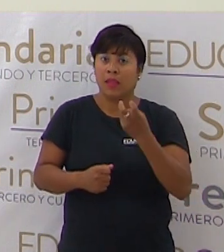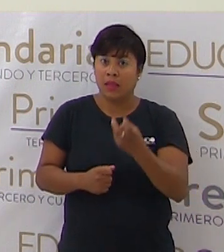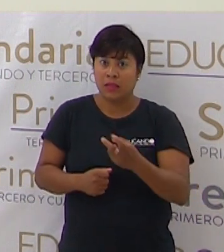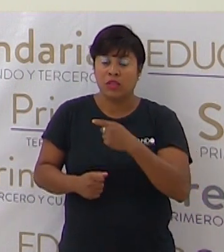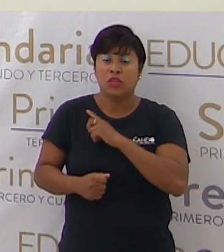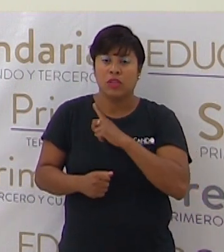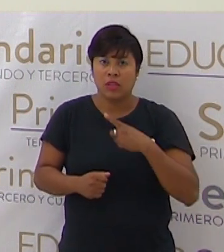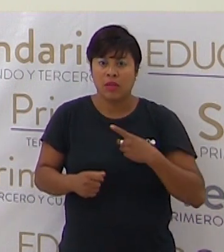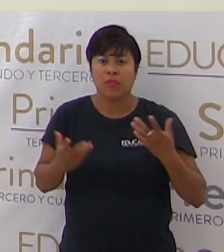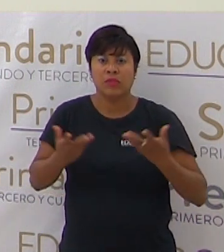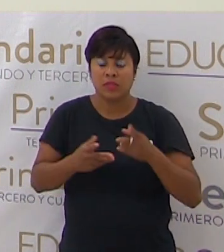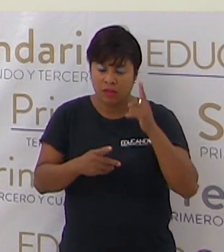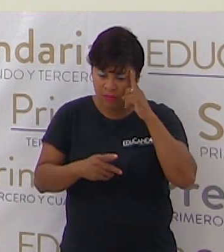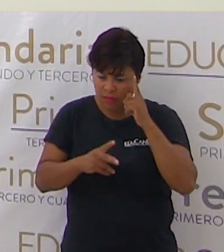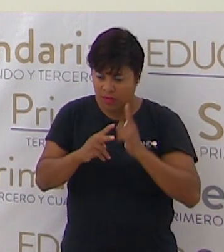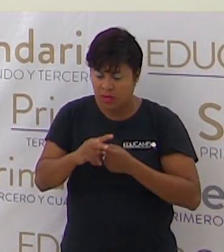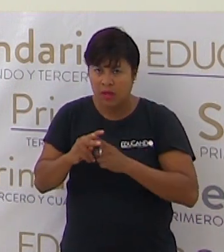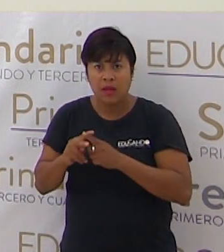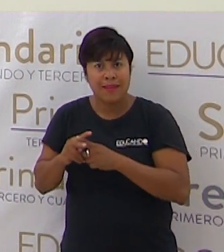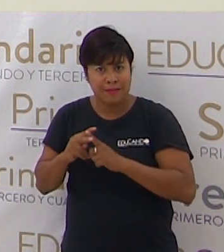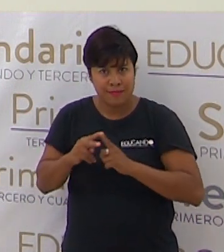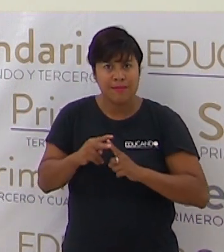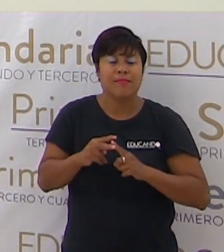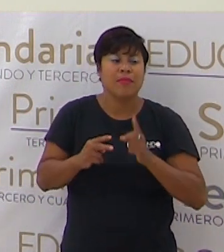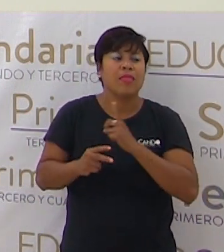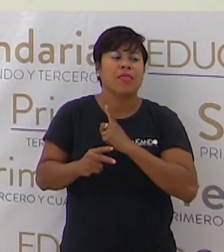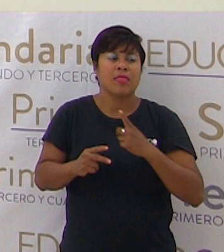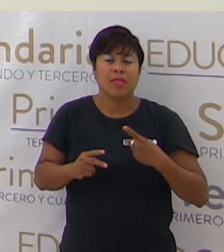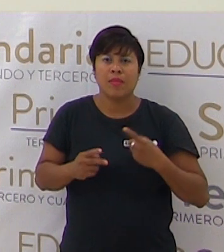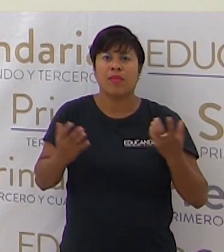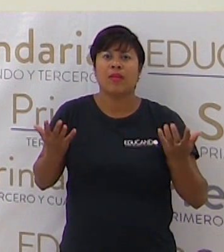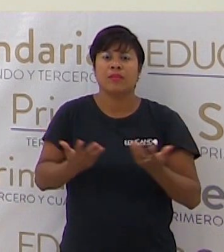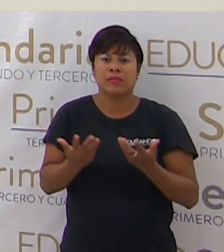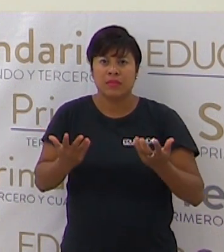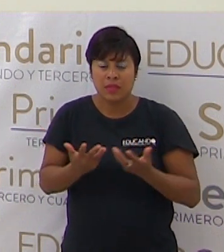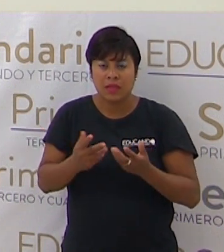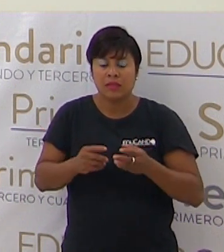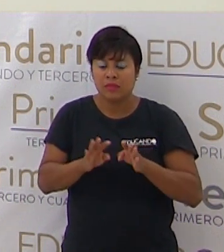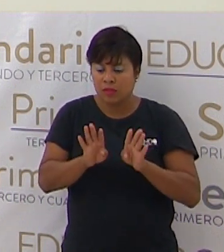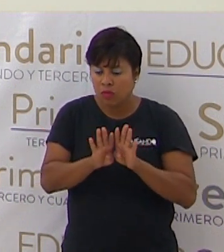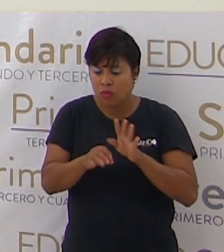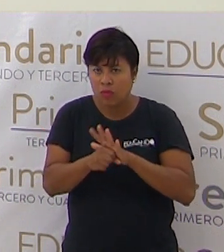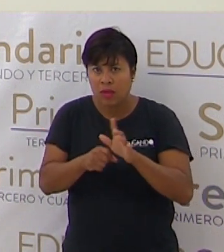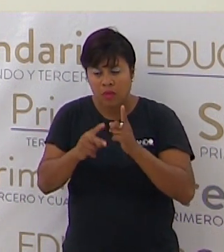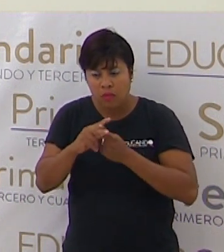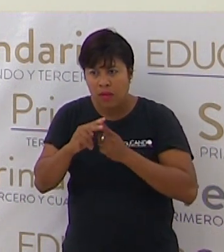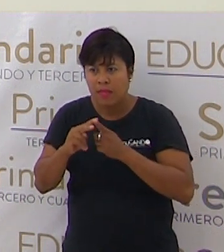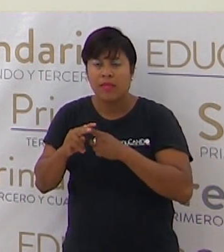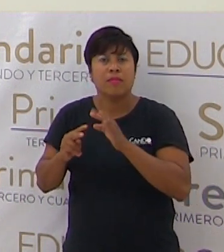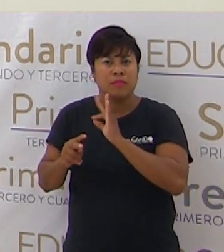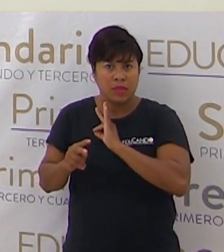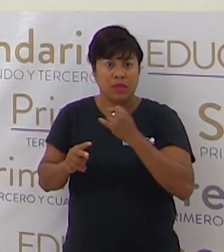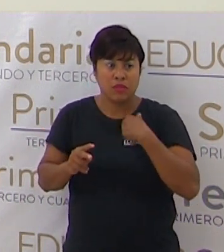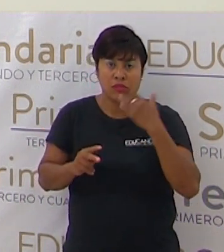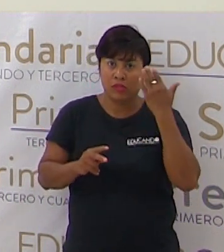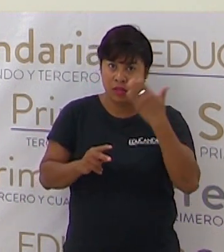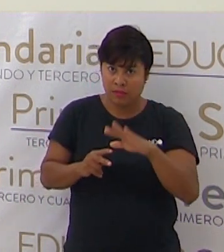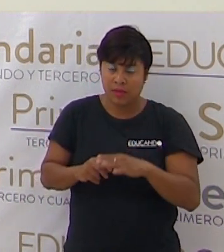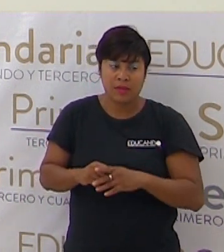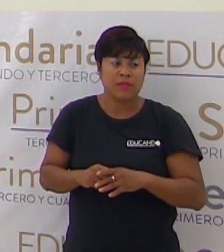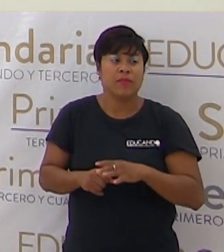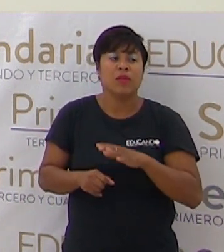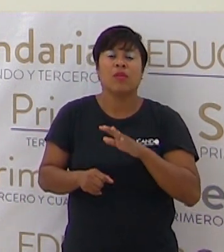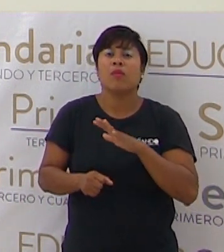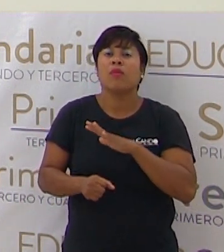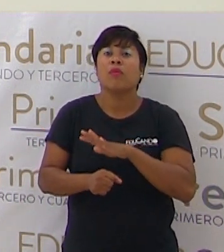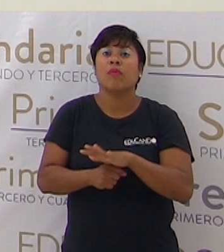Lógicamente, tengo que hacer un cálculo. Tengo que hacer algunas cuentitas que me permitan llegar a